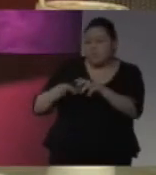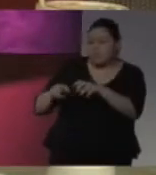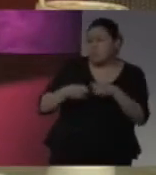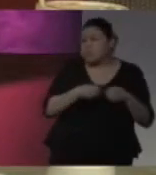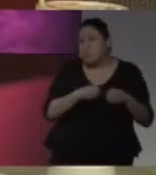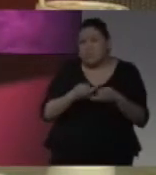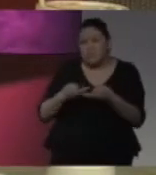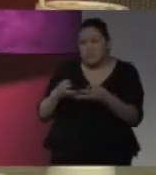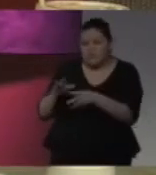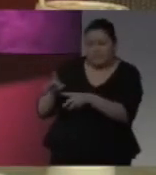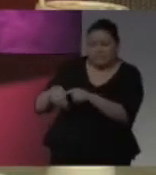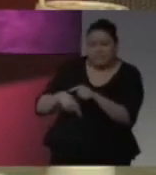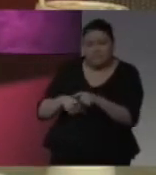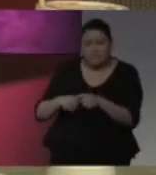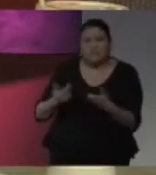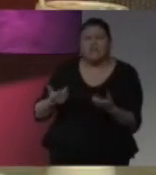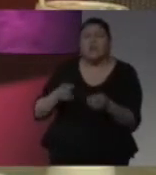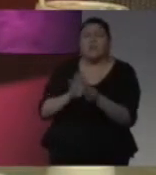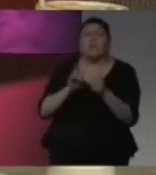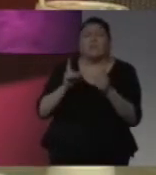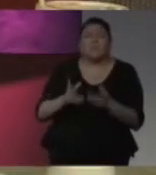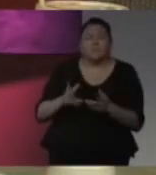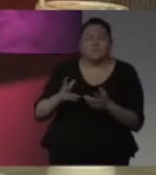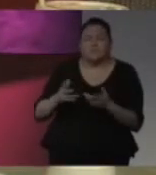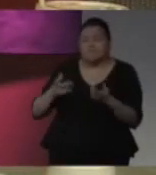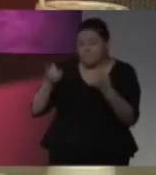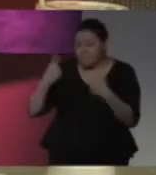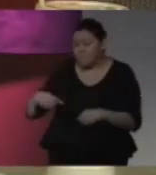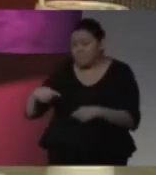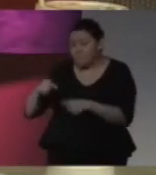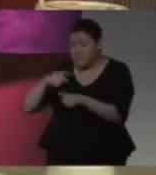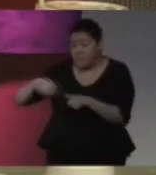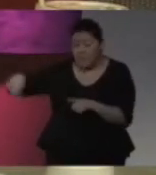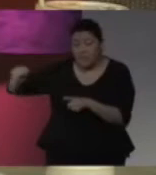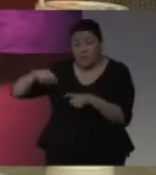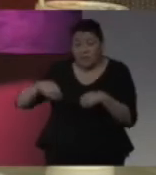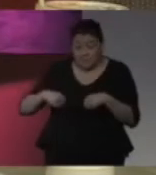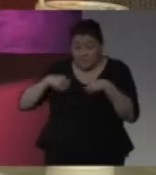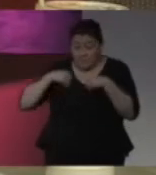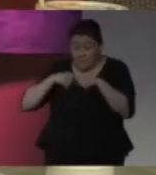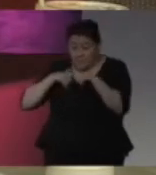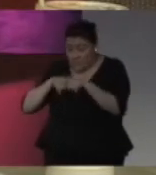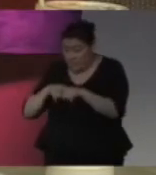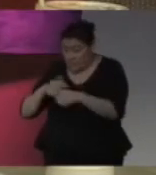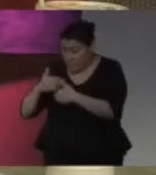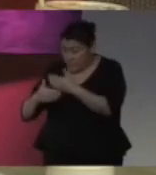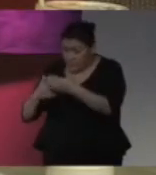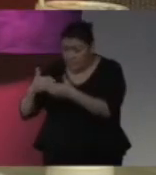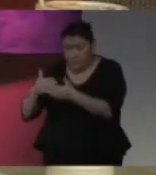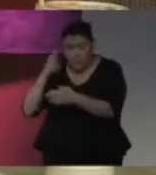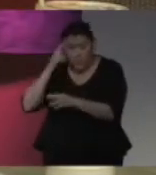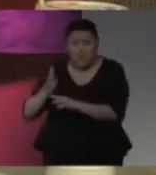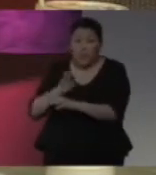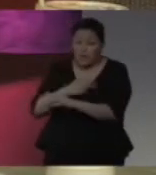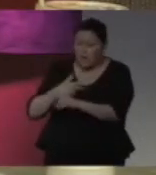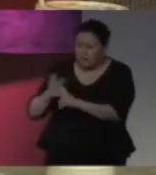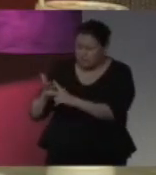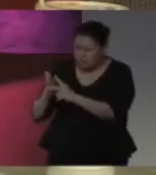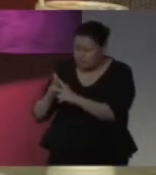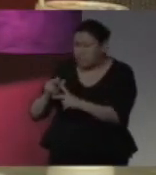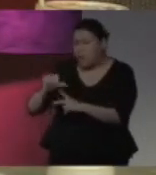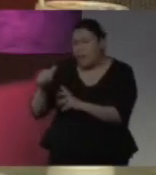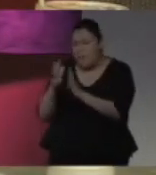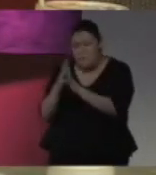qué elementos hay que considerar para comprender la reconstrucción comunal de la vida después de las masacres y el genocidio?